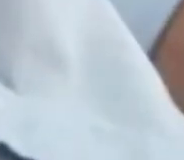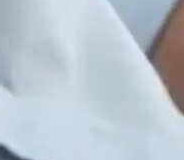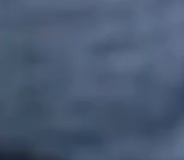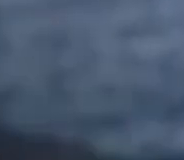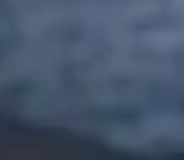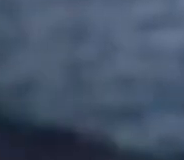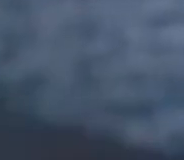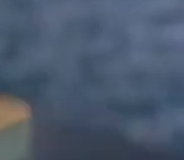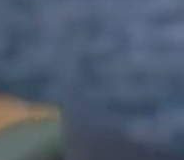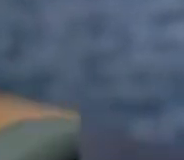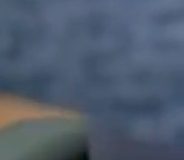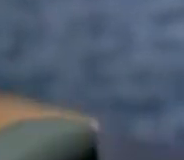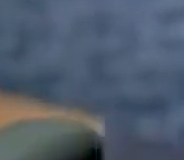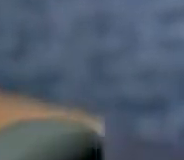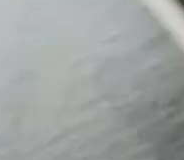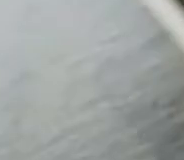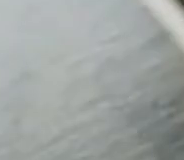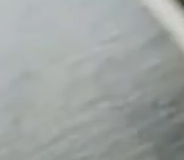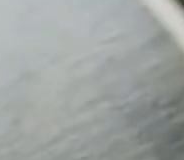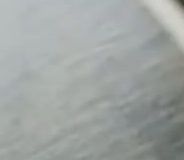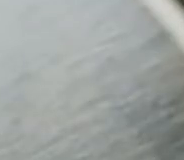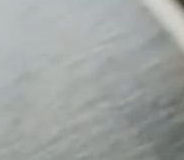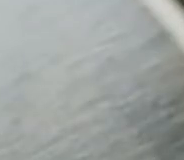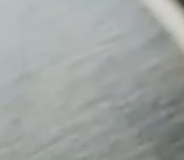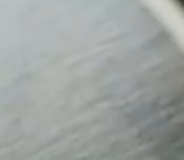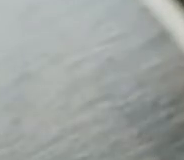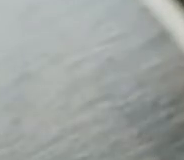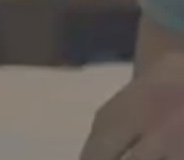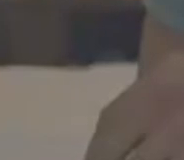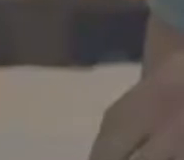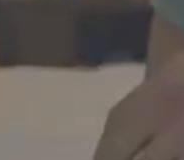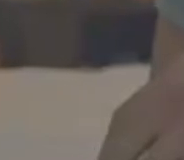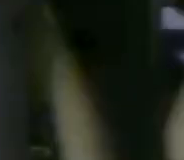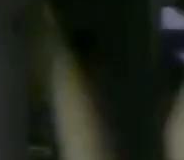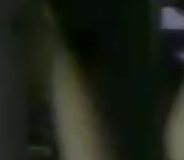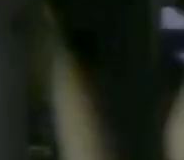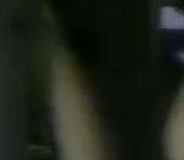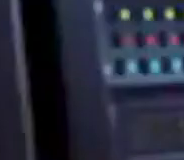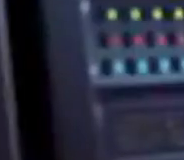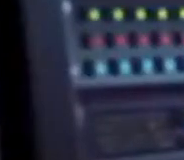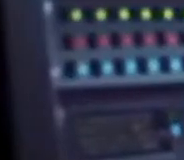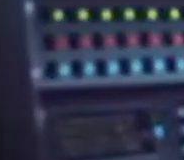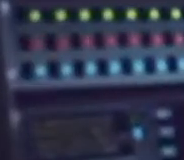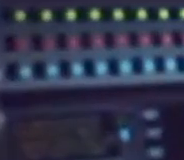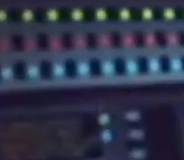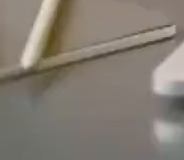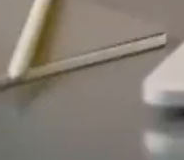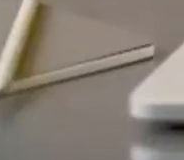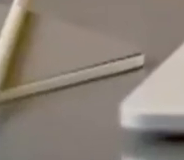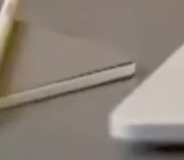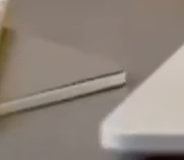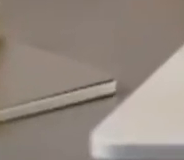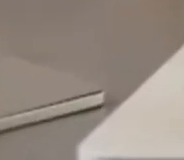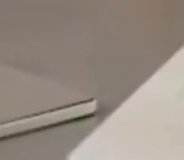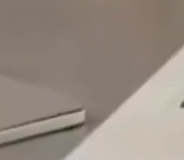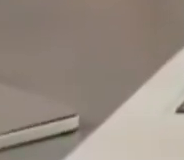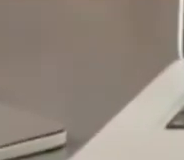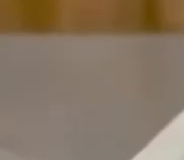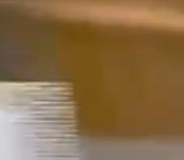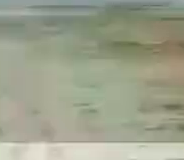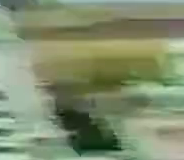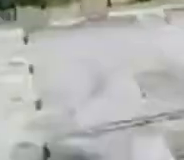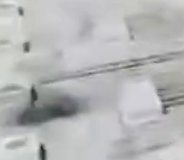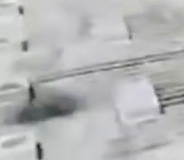Ahora, con la actualización de Suri, seguimos encaminados para tener en vigor un sistema contributivo más justo, transparente